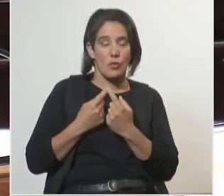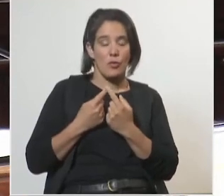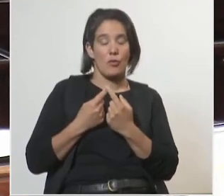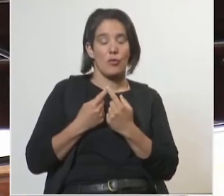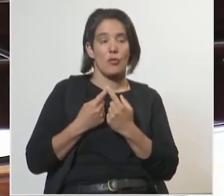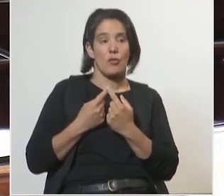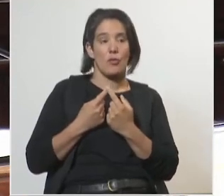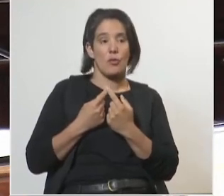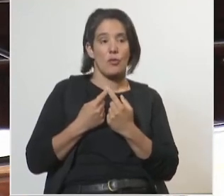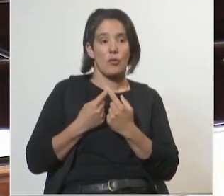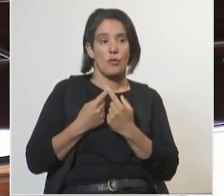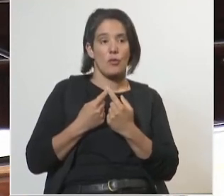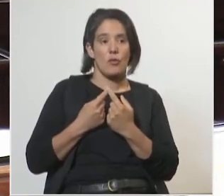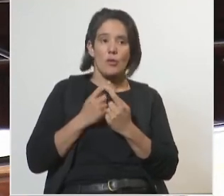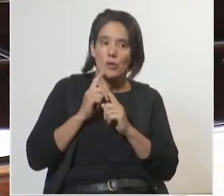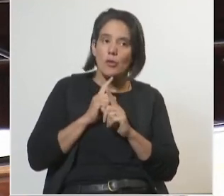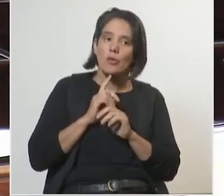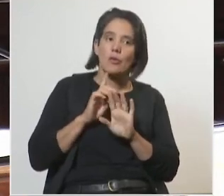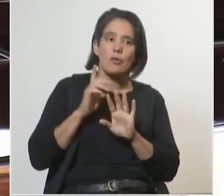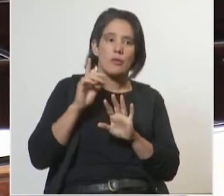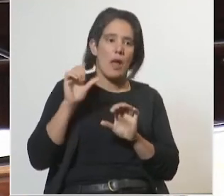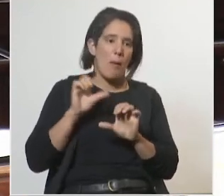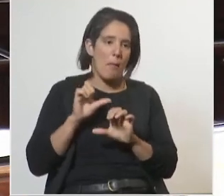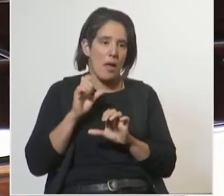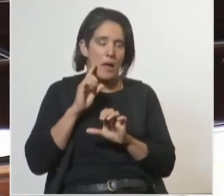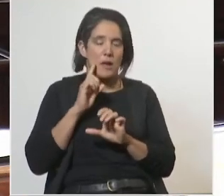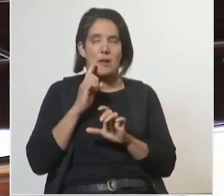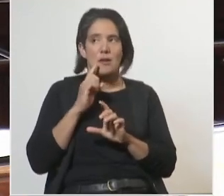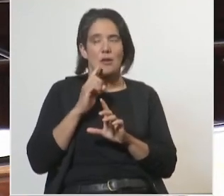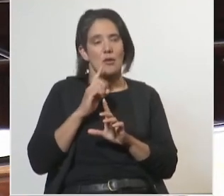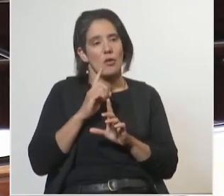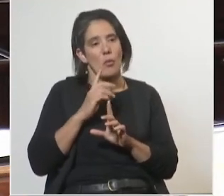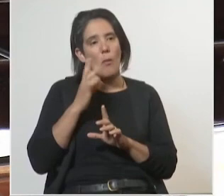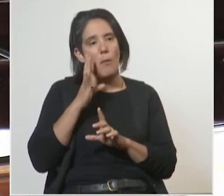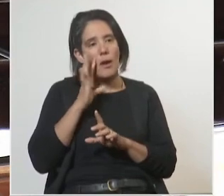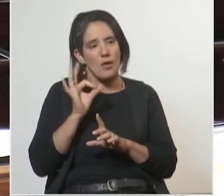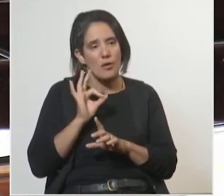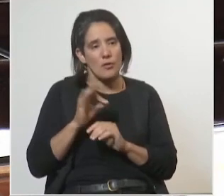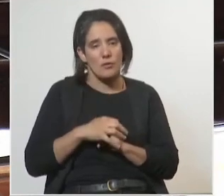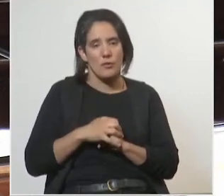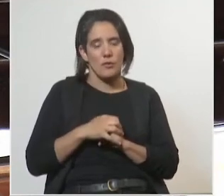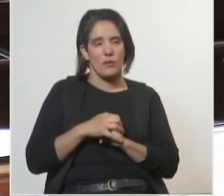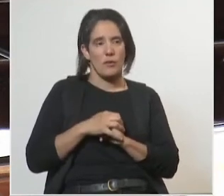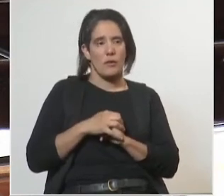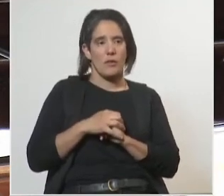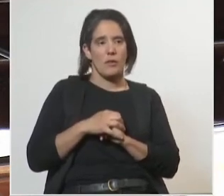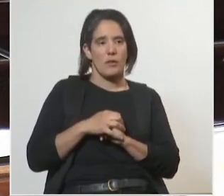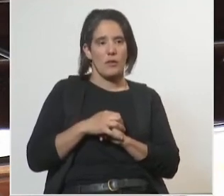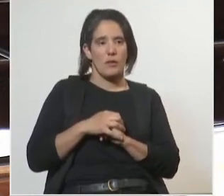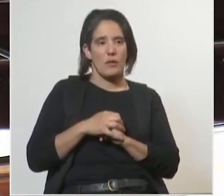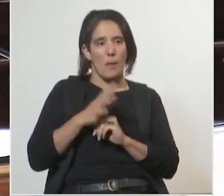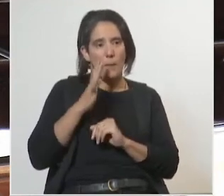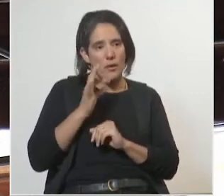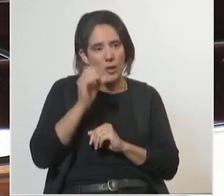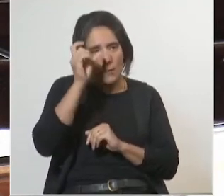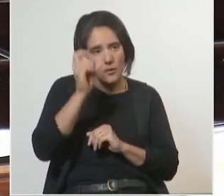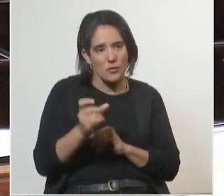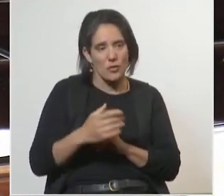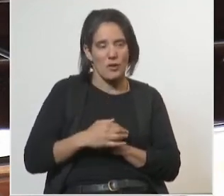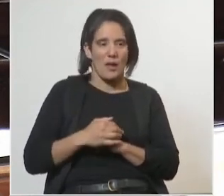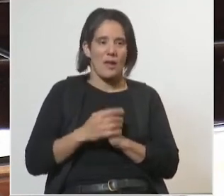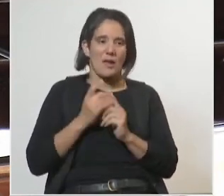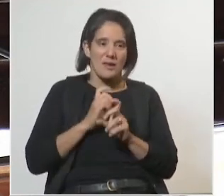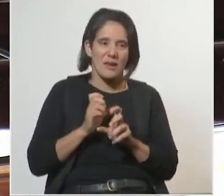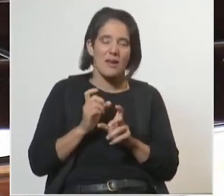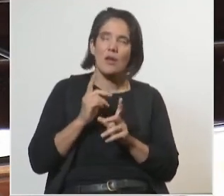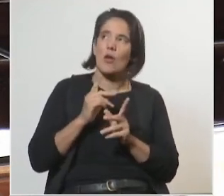humanos, no está mal la amnistía, el perdón, el tratar de